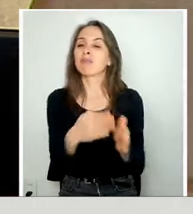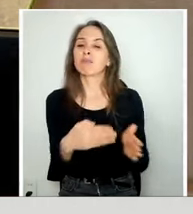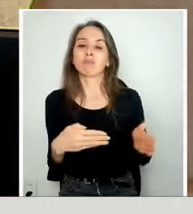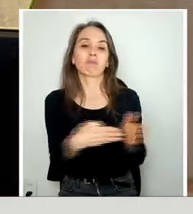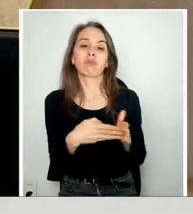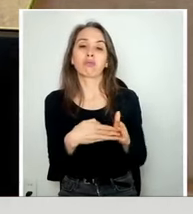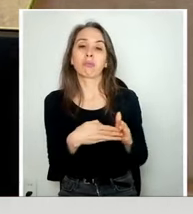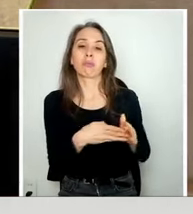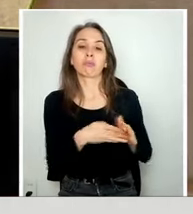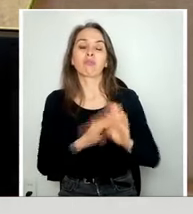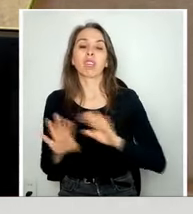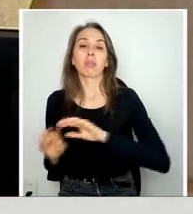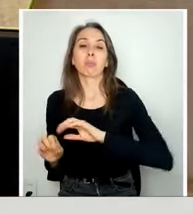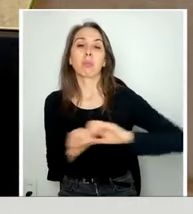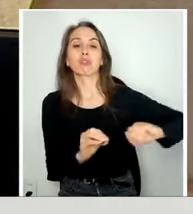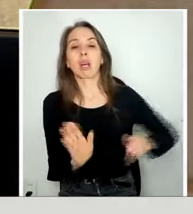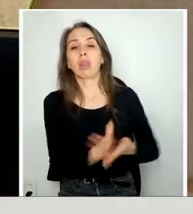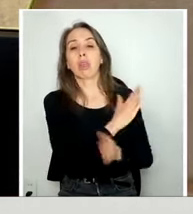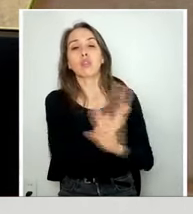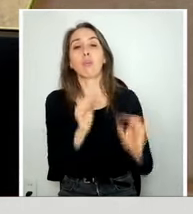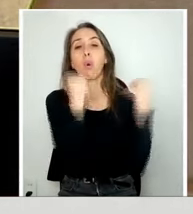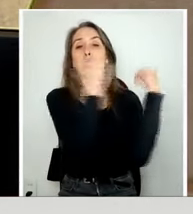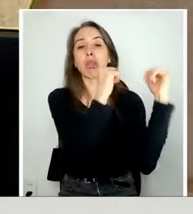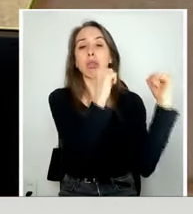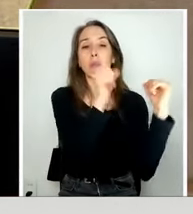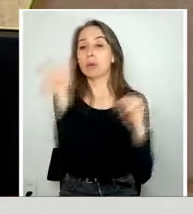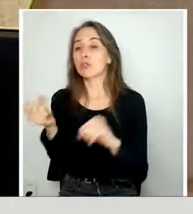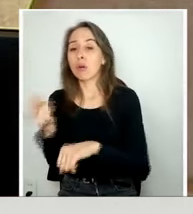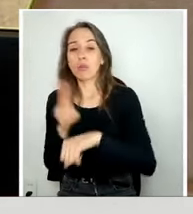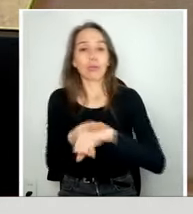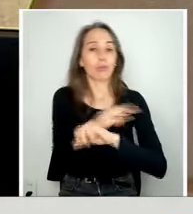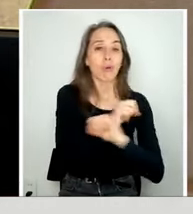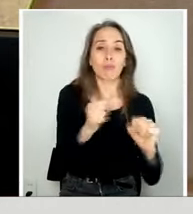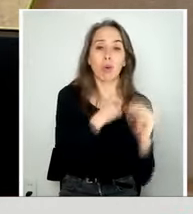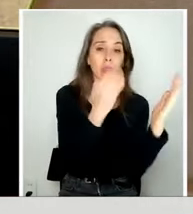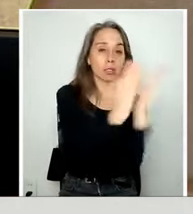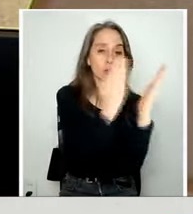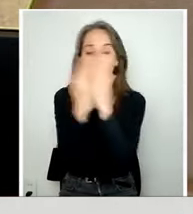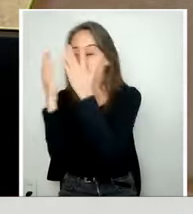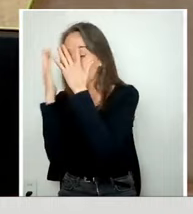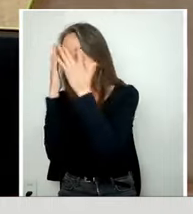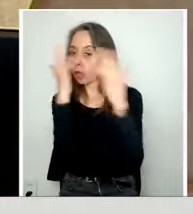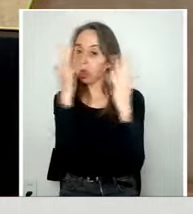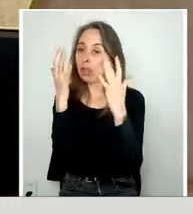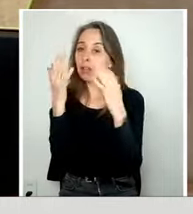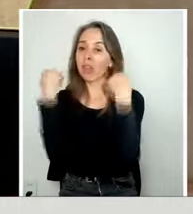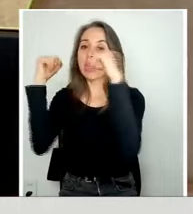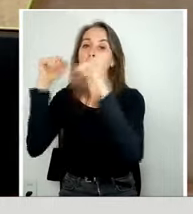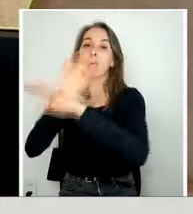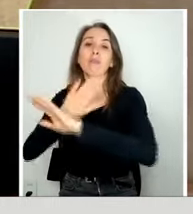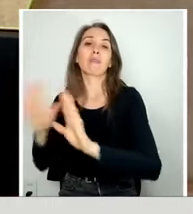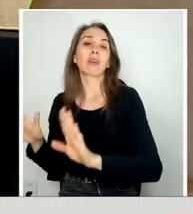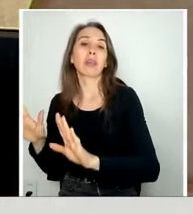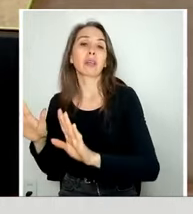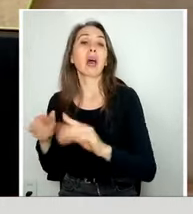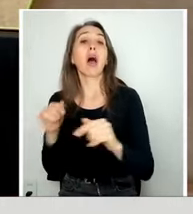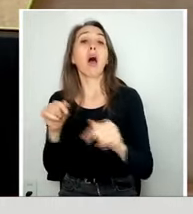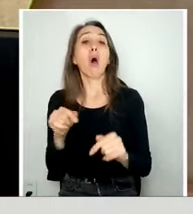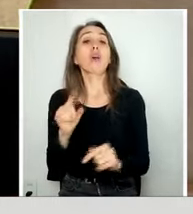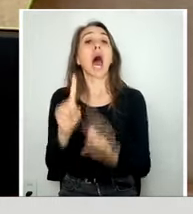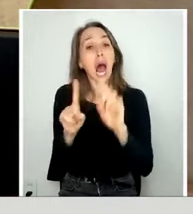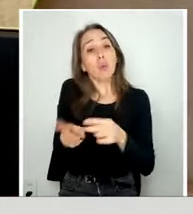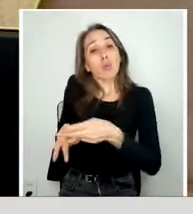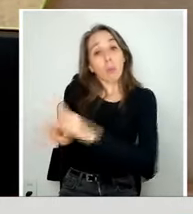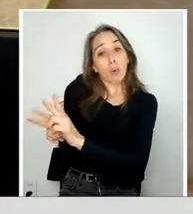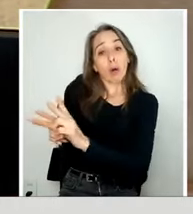incompatibilidad que tienen las personas con los estudios y hoy día Solamente tiene el acceso a aquellas personas que pueden pagar